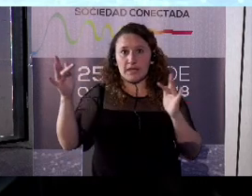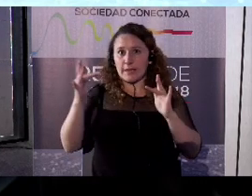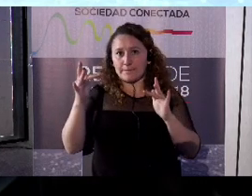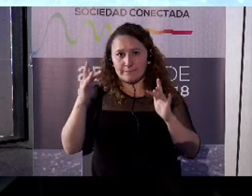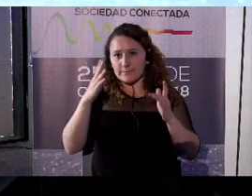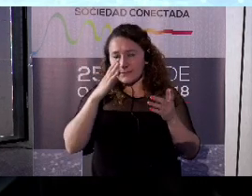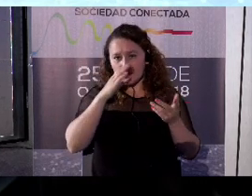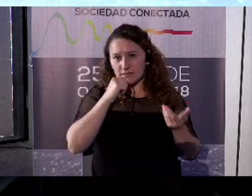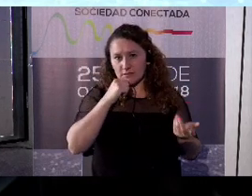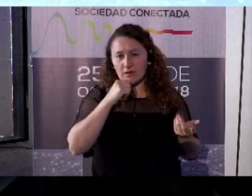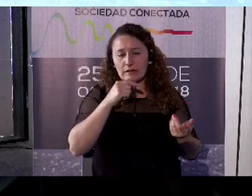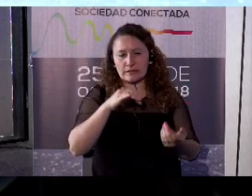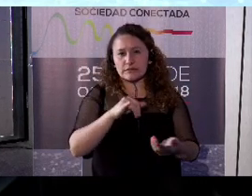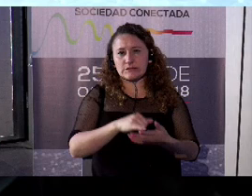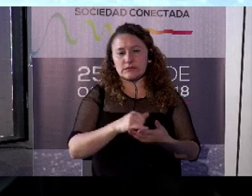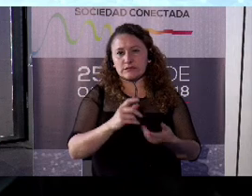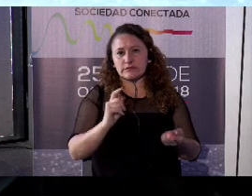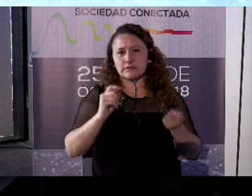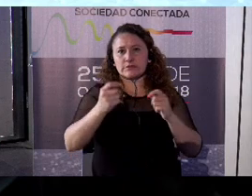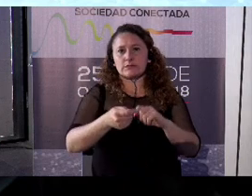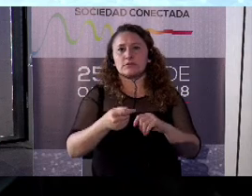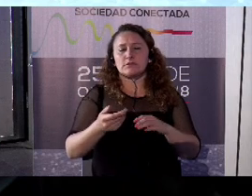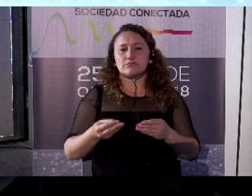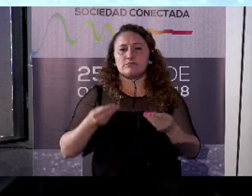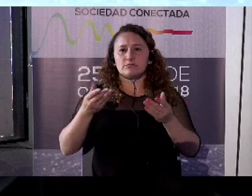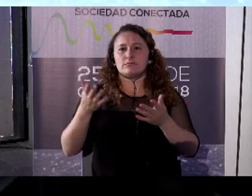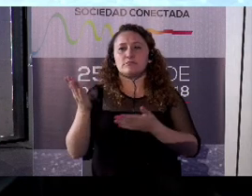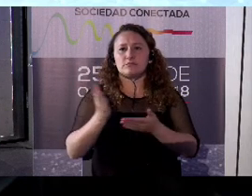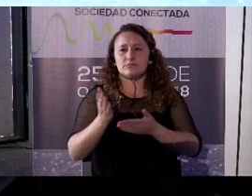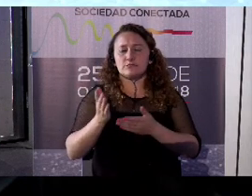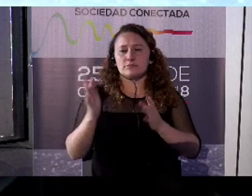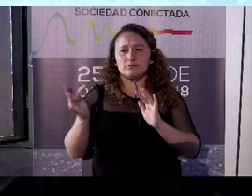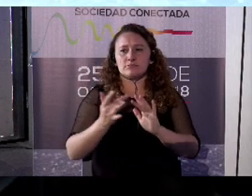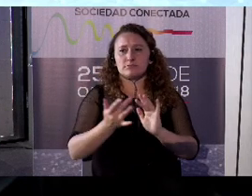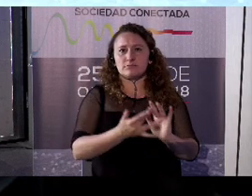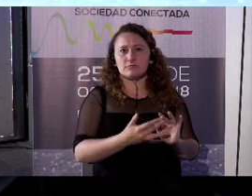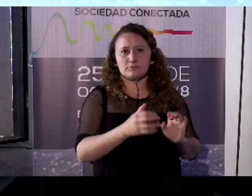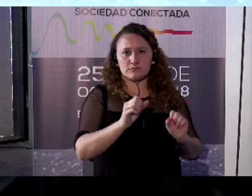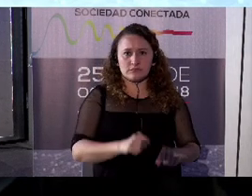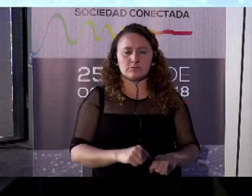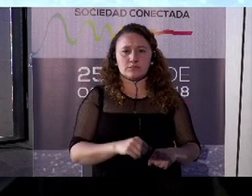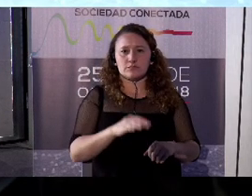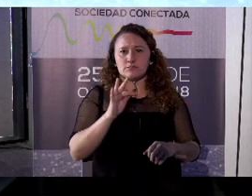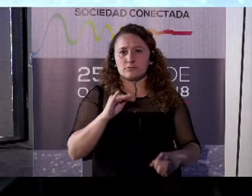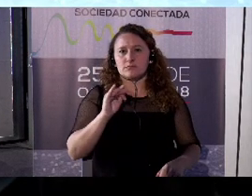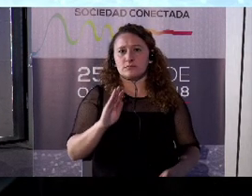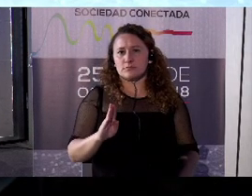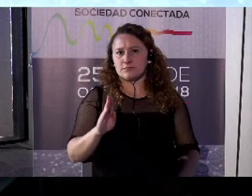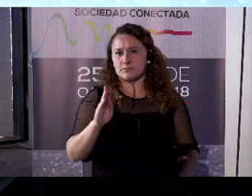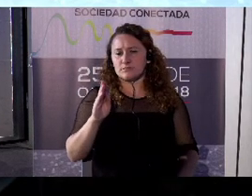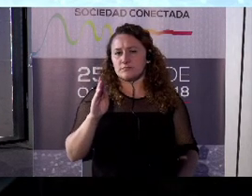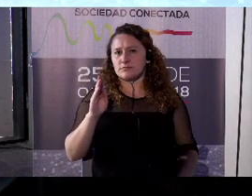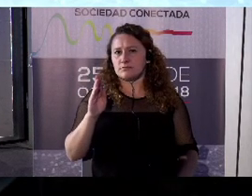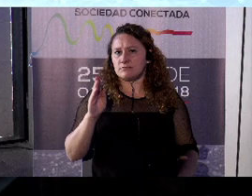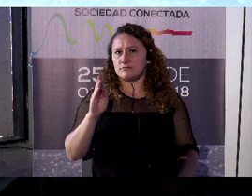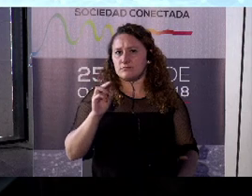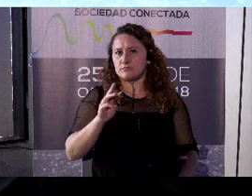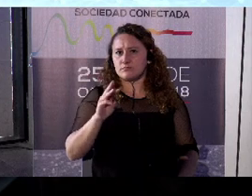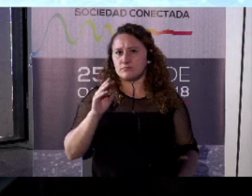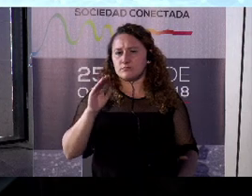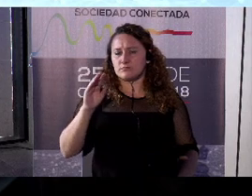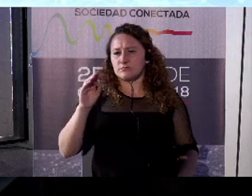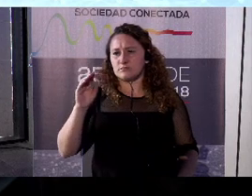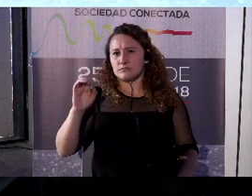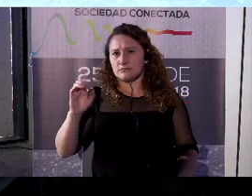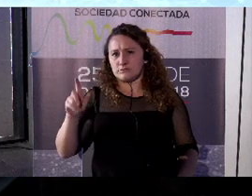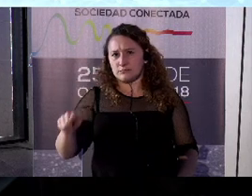momento Y eso es la única forma para poder proporcionar esa conectividad los TV White spaces tvws